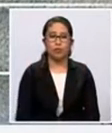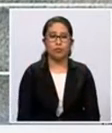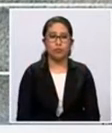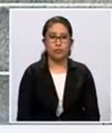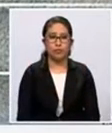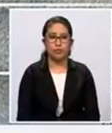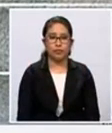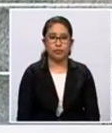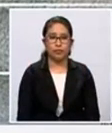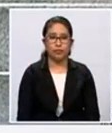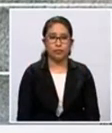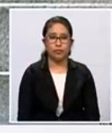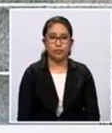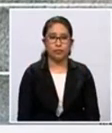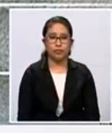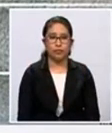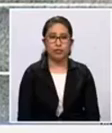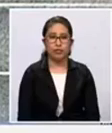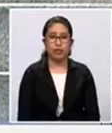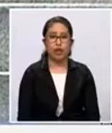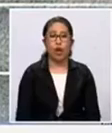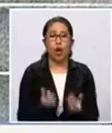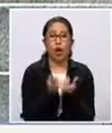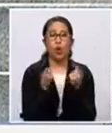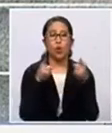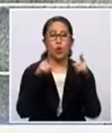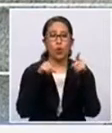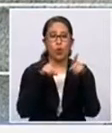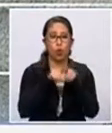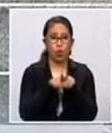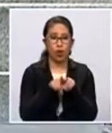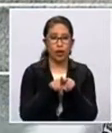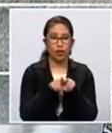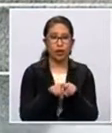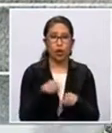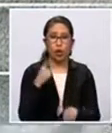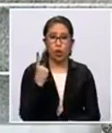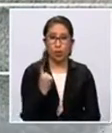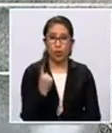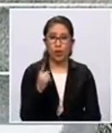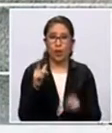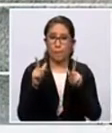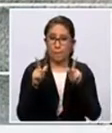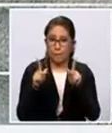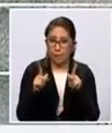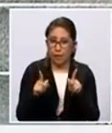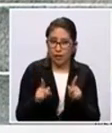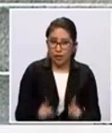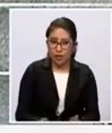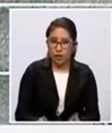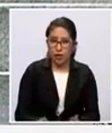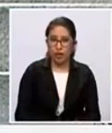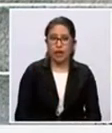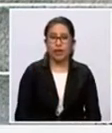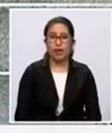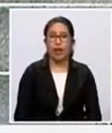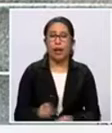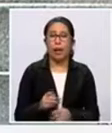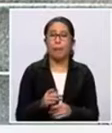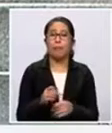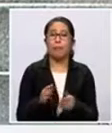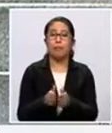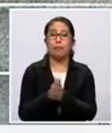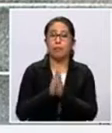Eso, esténse seguros. Una vez que uno hace el pedido de lo que son los recursos y una vez que son